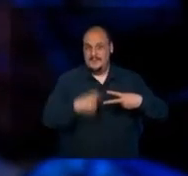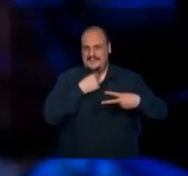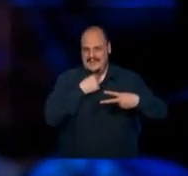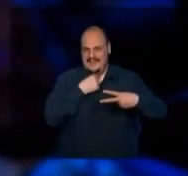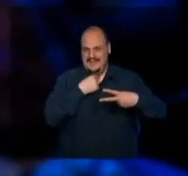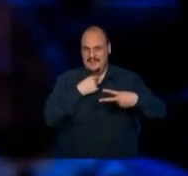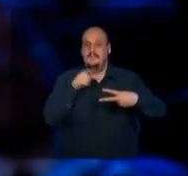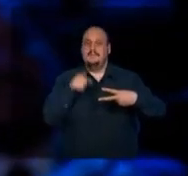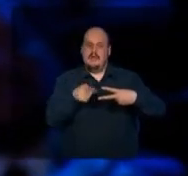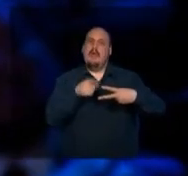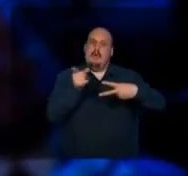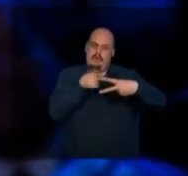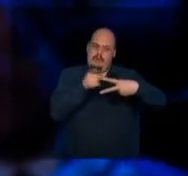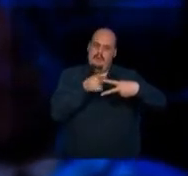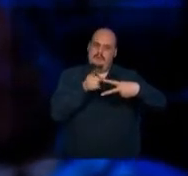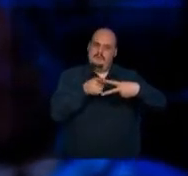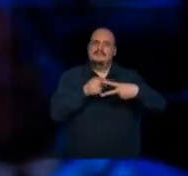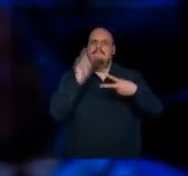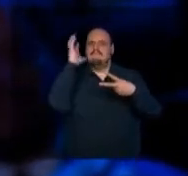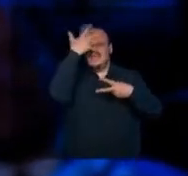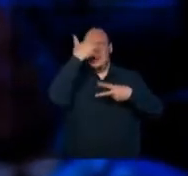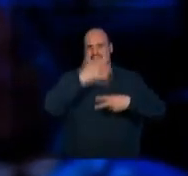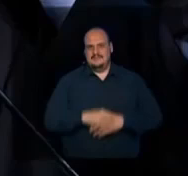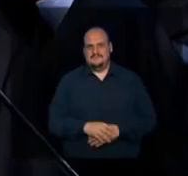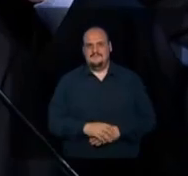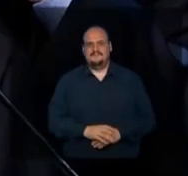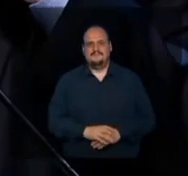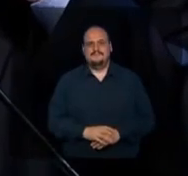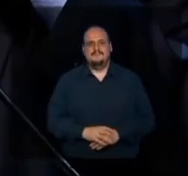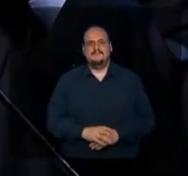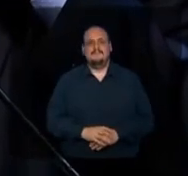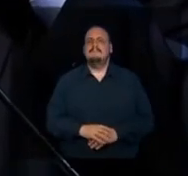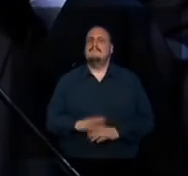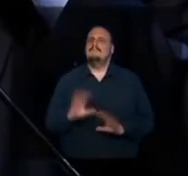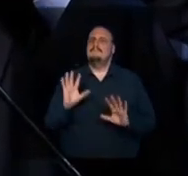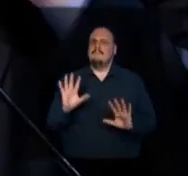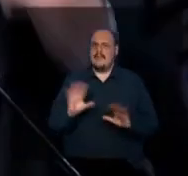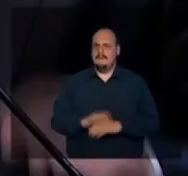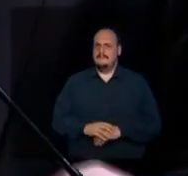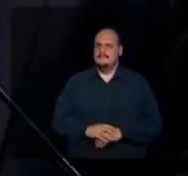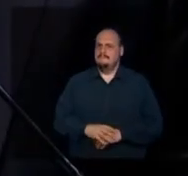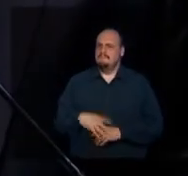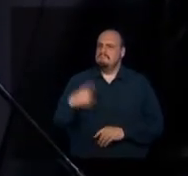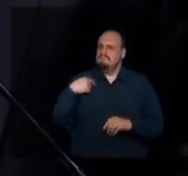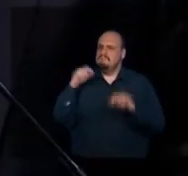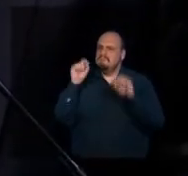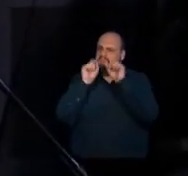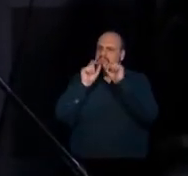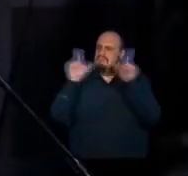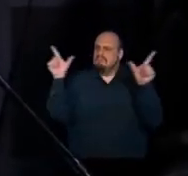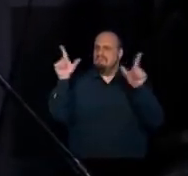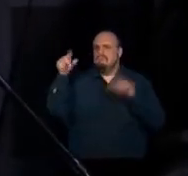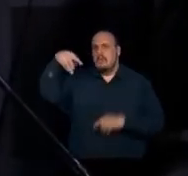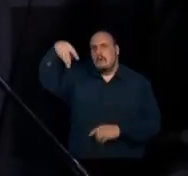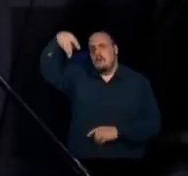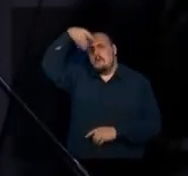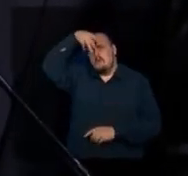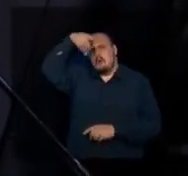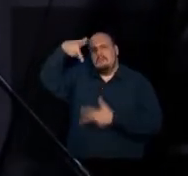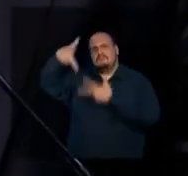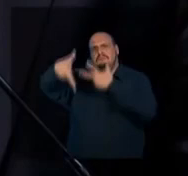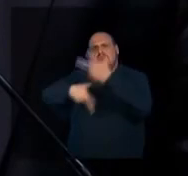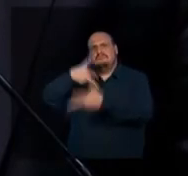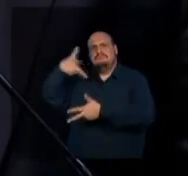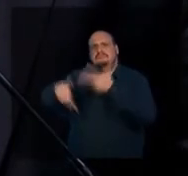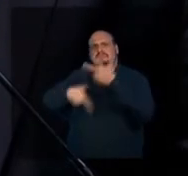réplica pero volvemos al orden le toca ahora a Javier m a ver a m me sorprende porque la señora bulrich acaba de hablar de